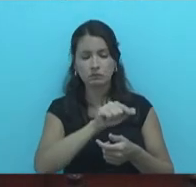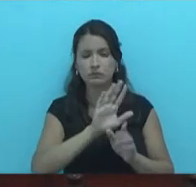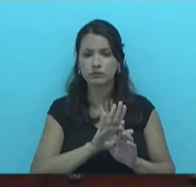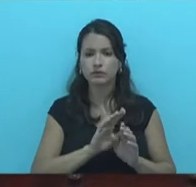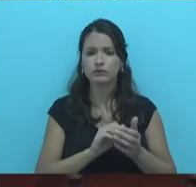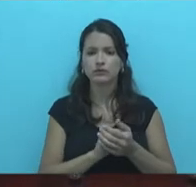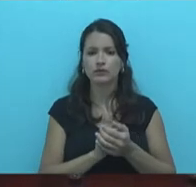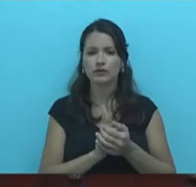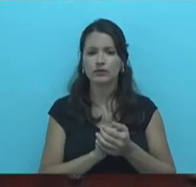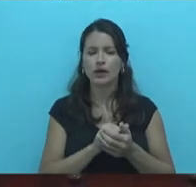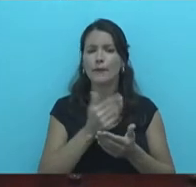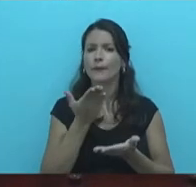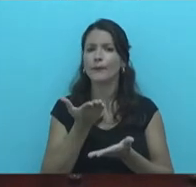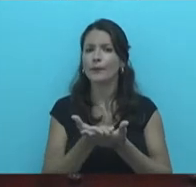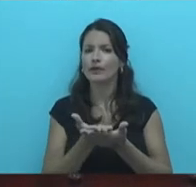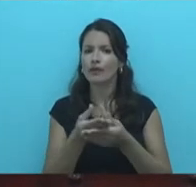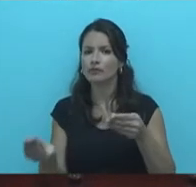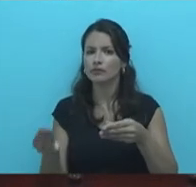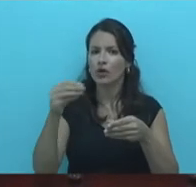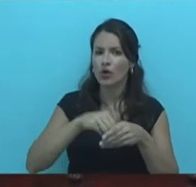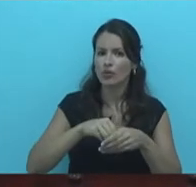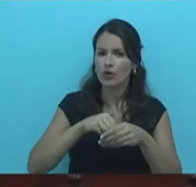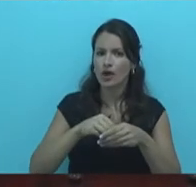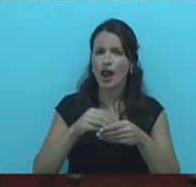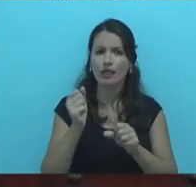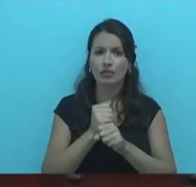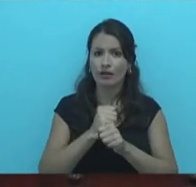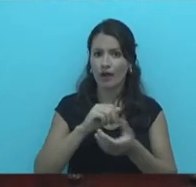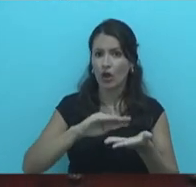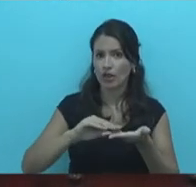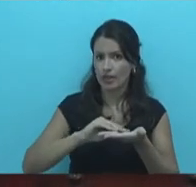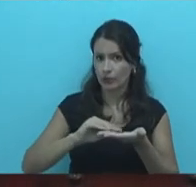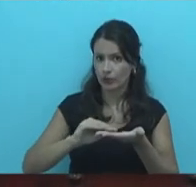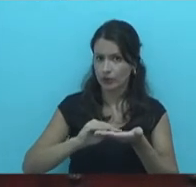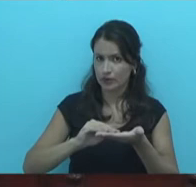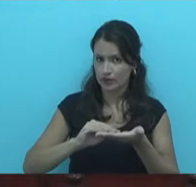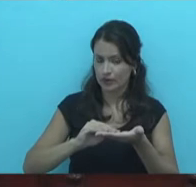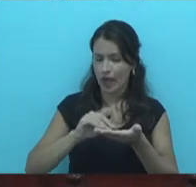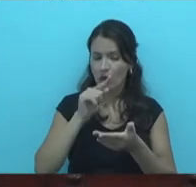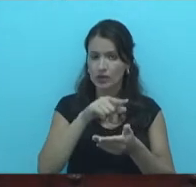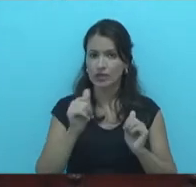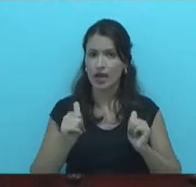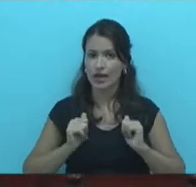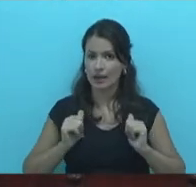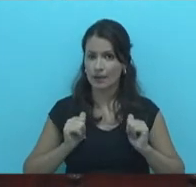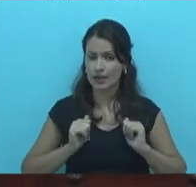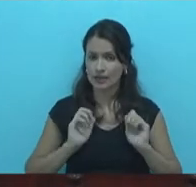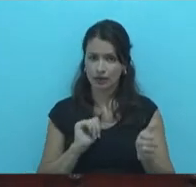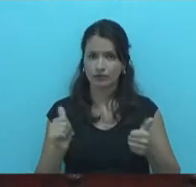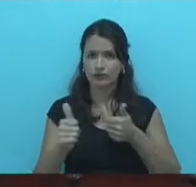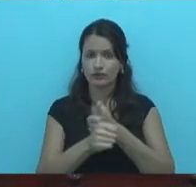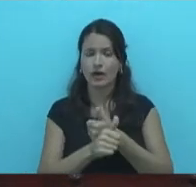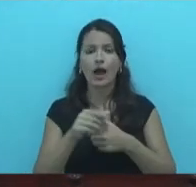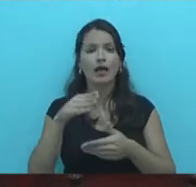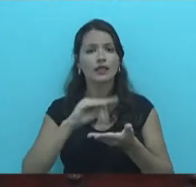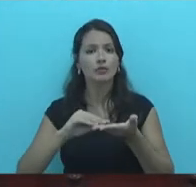13.694.896, por la cual solicita su incorporación a la Cámara de Diputados de la Provincia de Santa Fe como diputada titular en virtud del